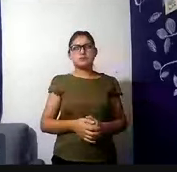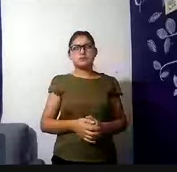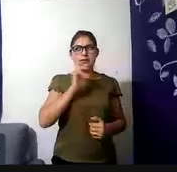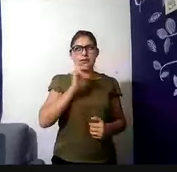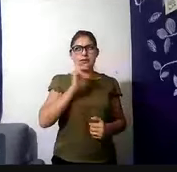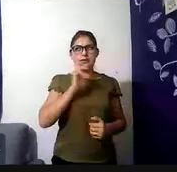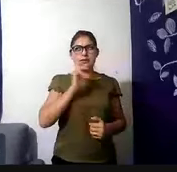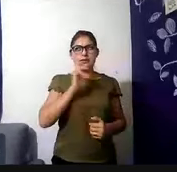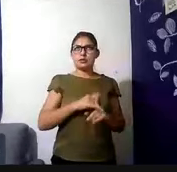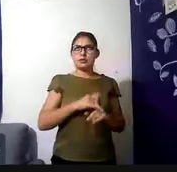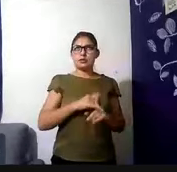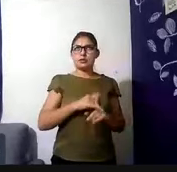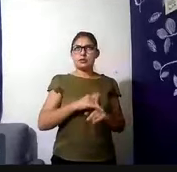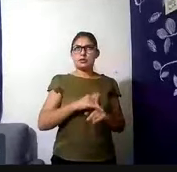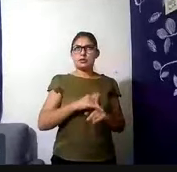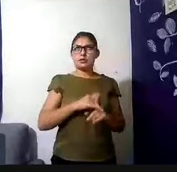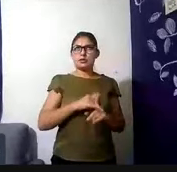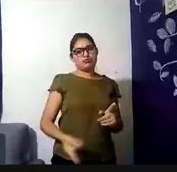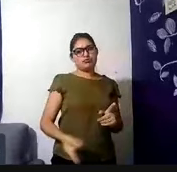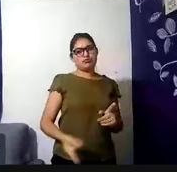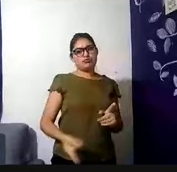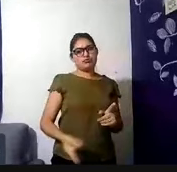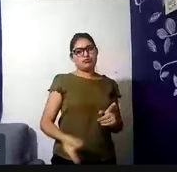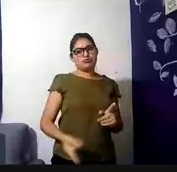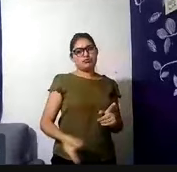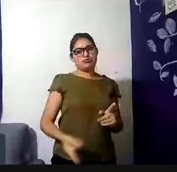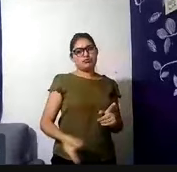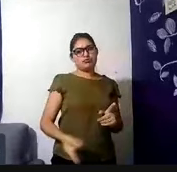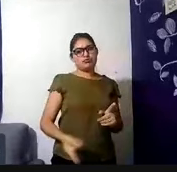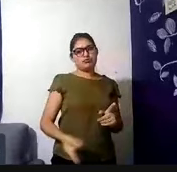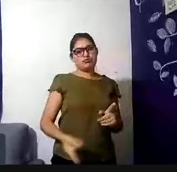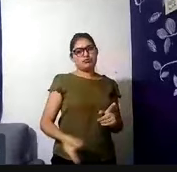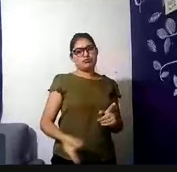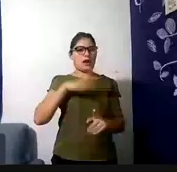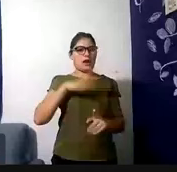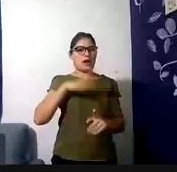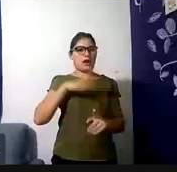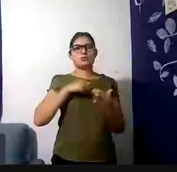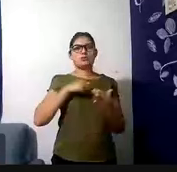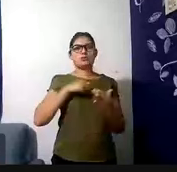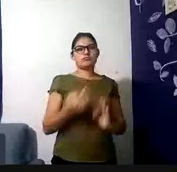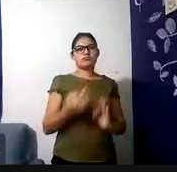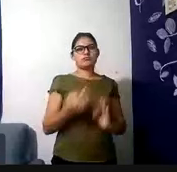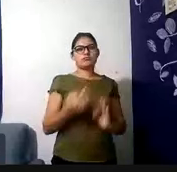pregunta. Ok. Sí, el bullying